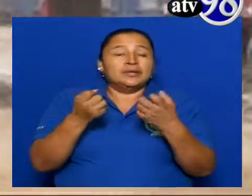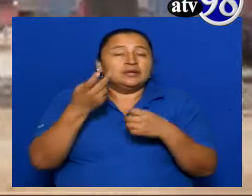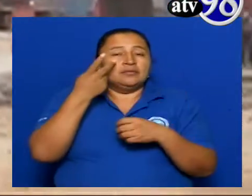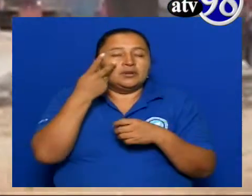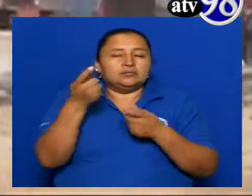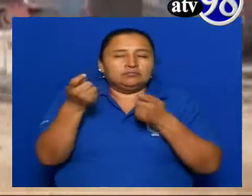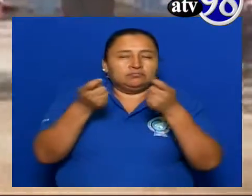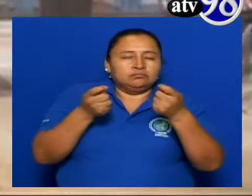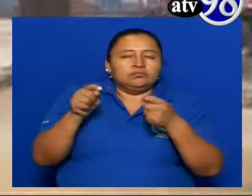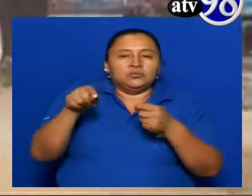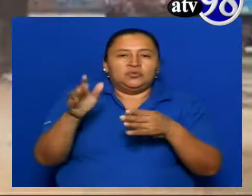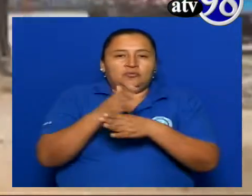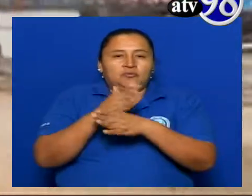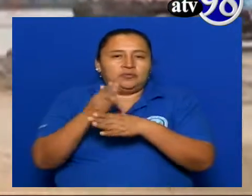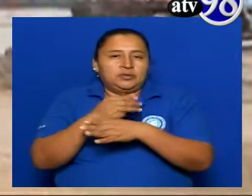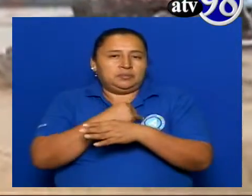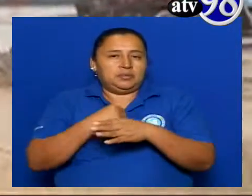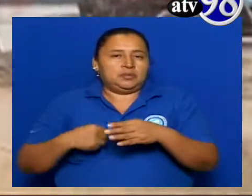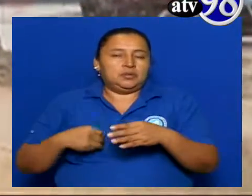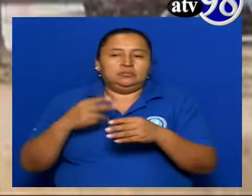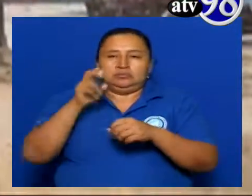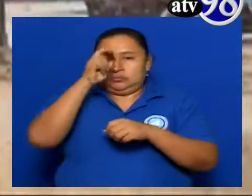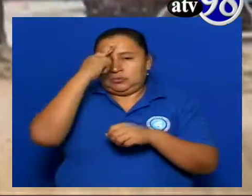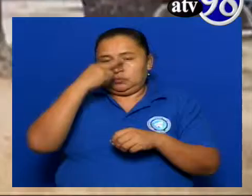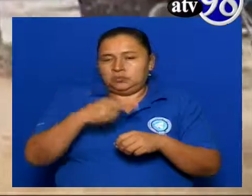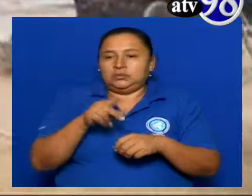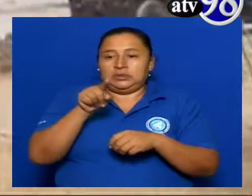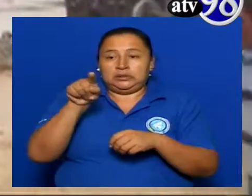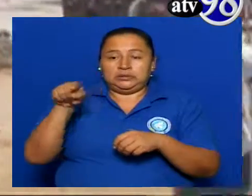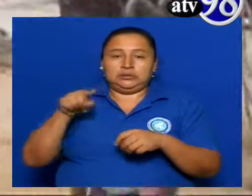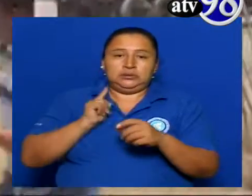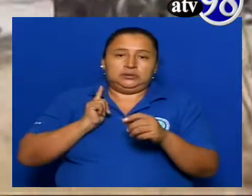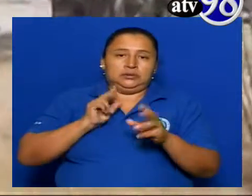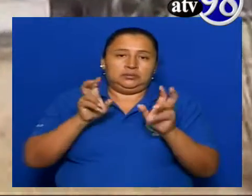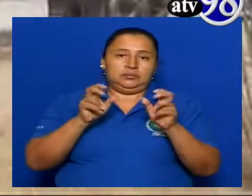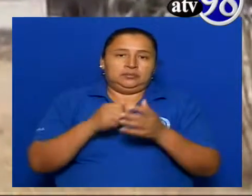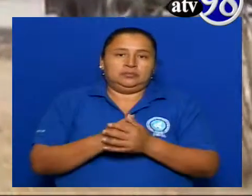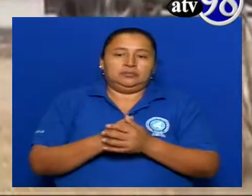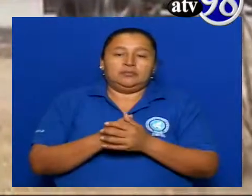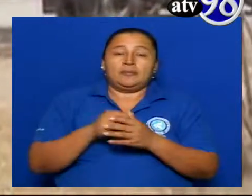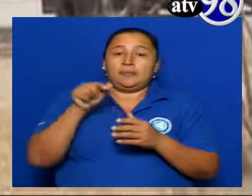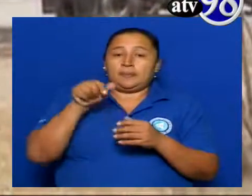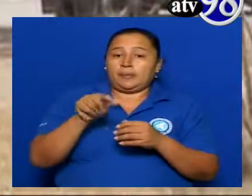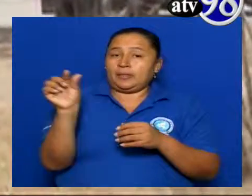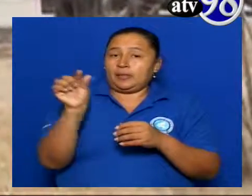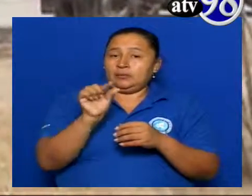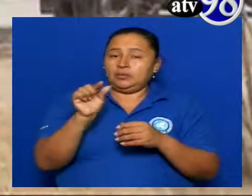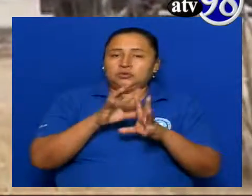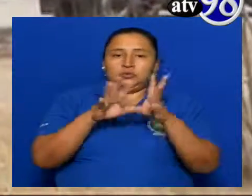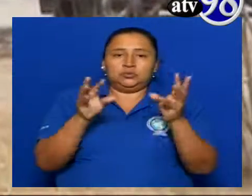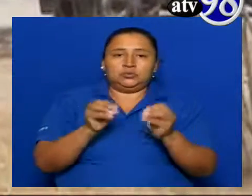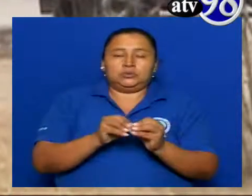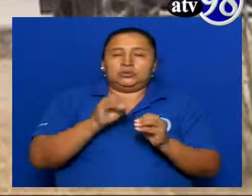de las instituciones con responsabilidad sobre ellos. El empréstito sumaría